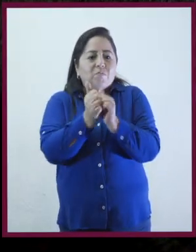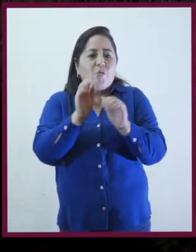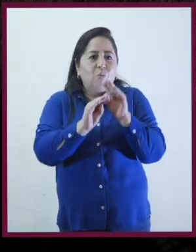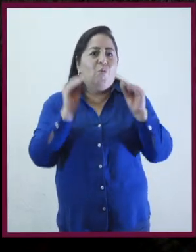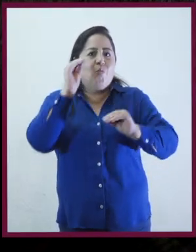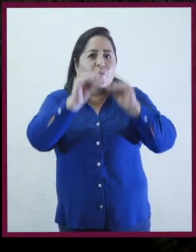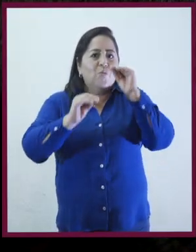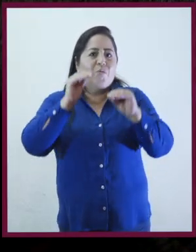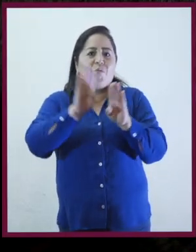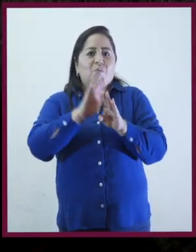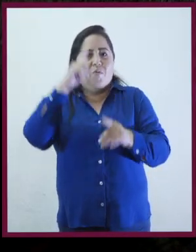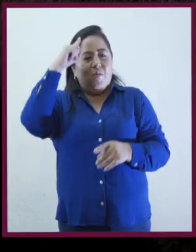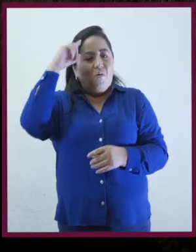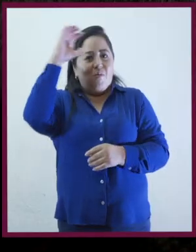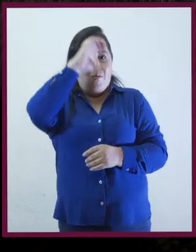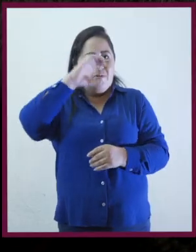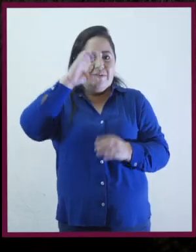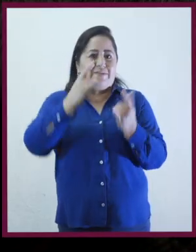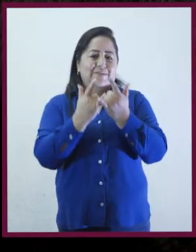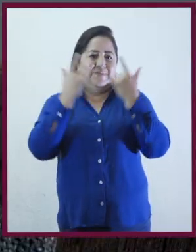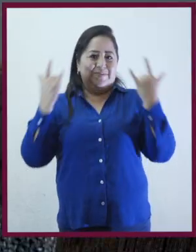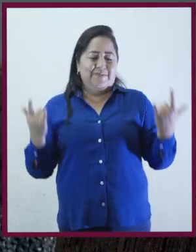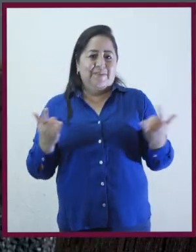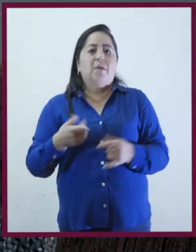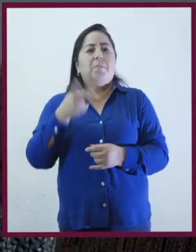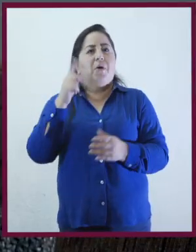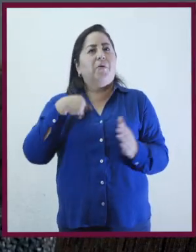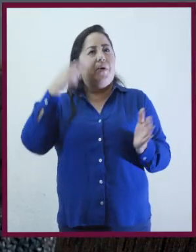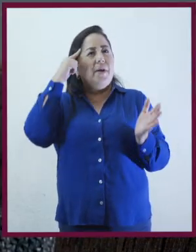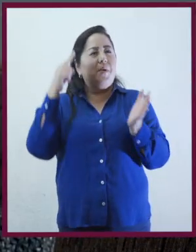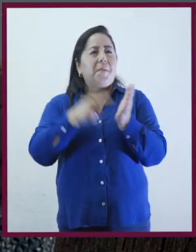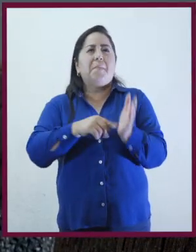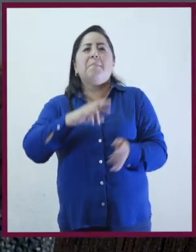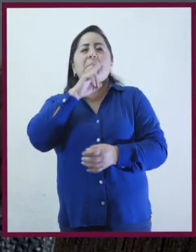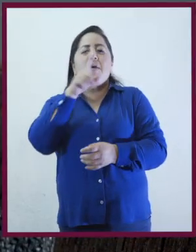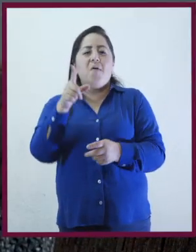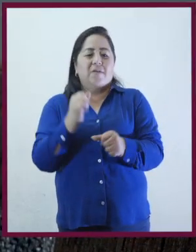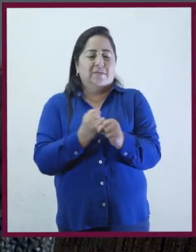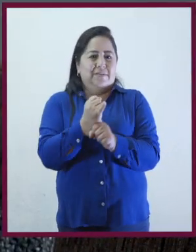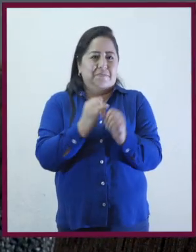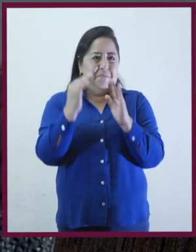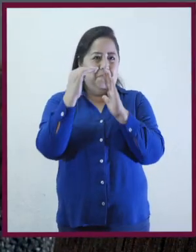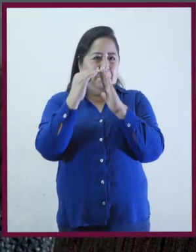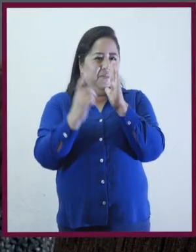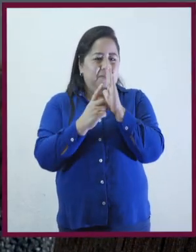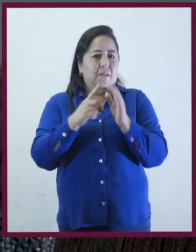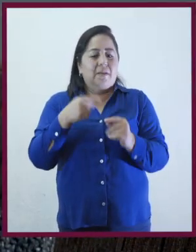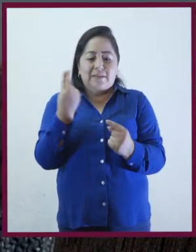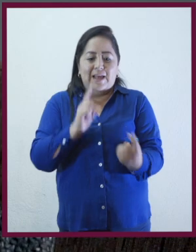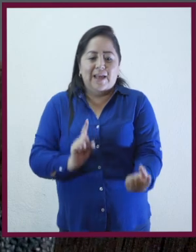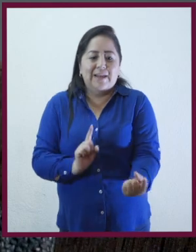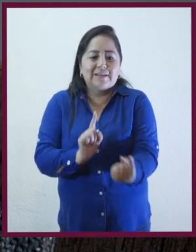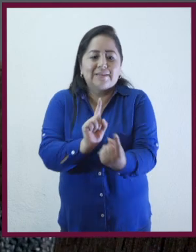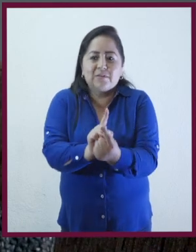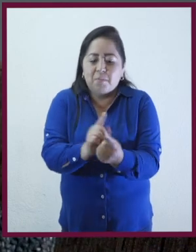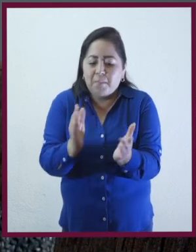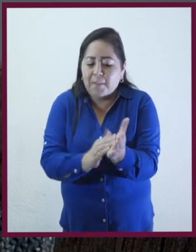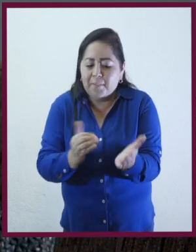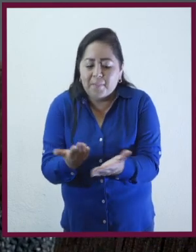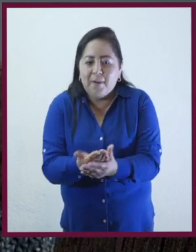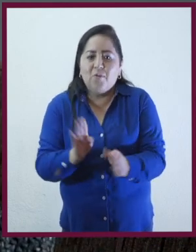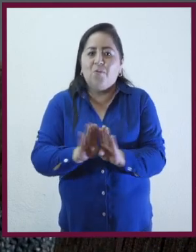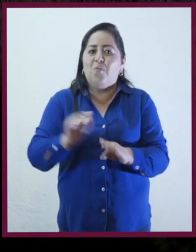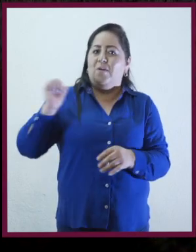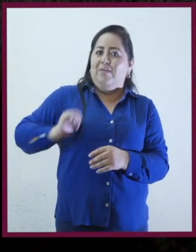construyendo una conciencia histórica. Yo creo que el mejor método de investigación es acercarse a los documentos